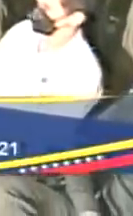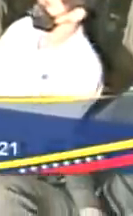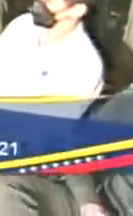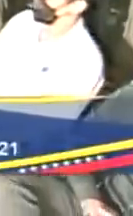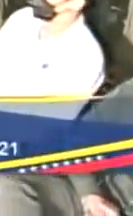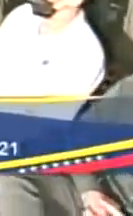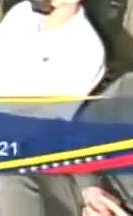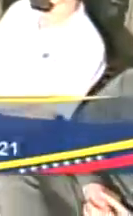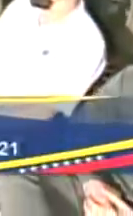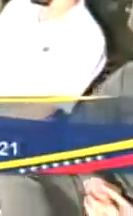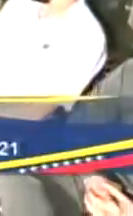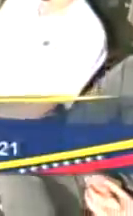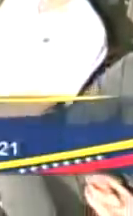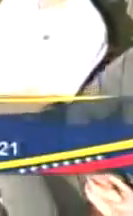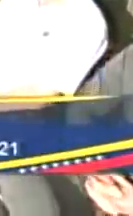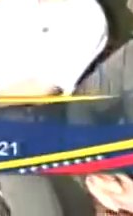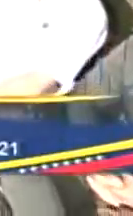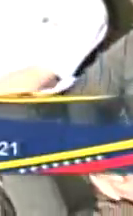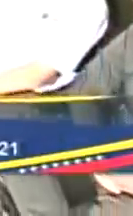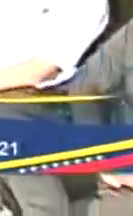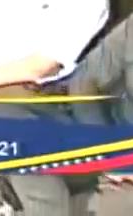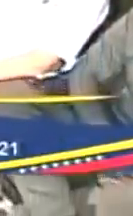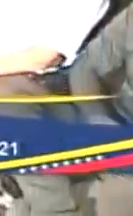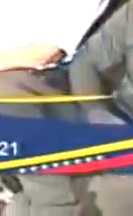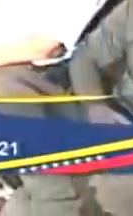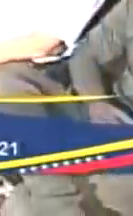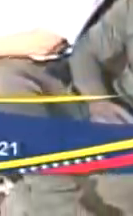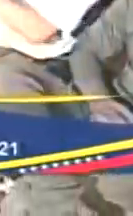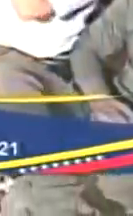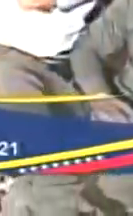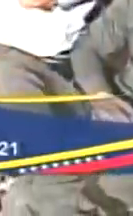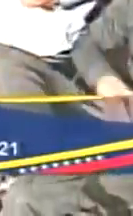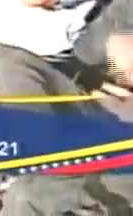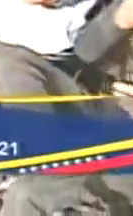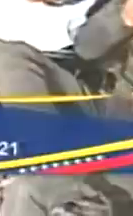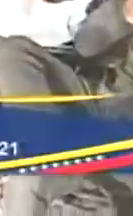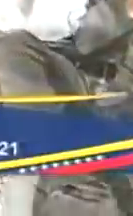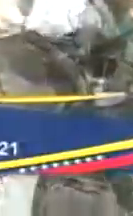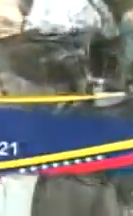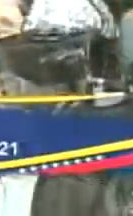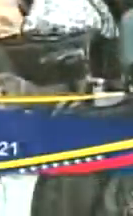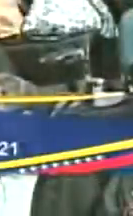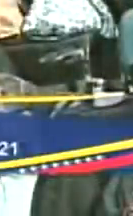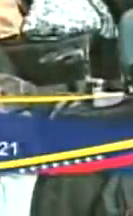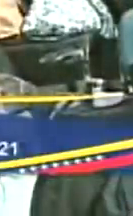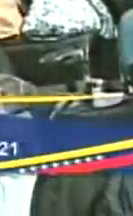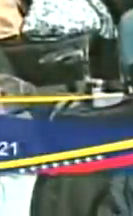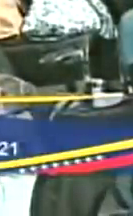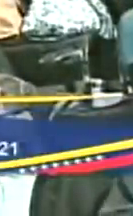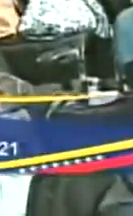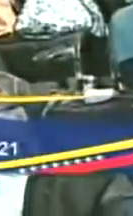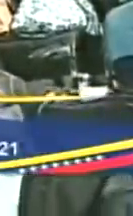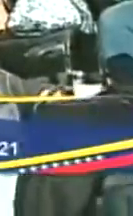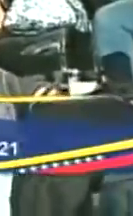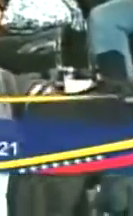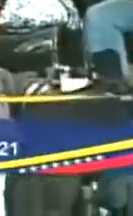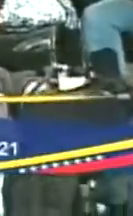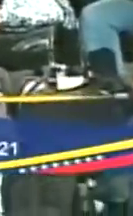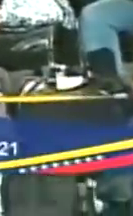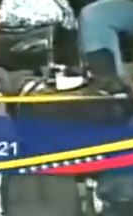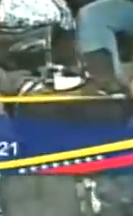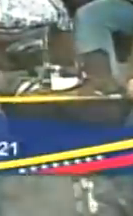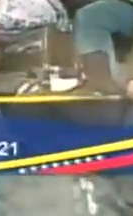el 75% son de las regiones de Venezuela. Entre los estados más con más postulaciones se destaca